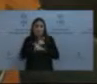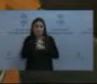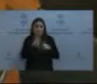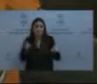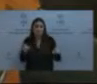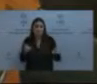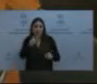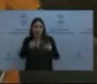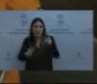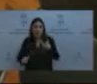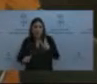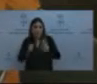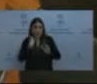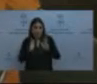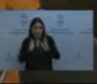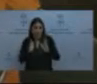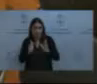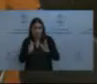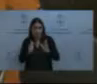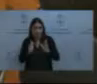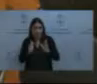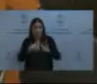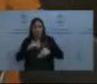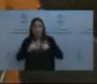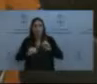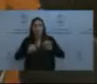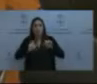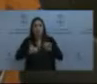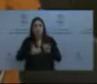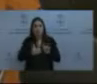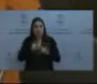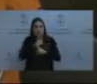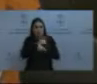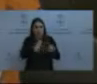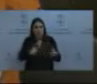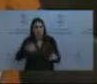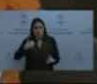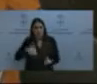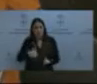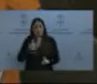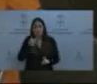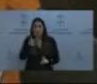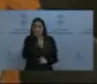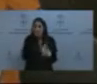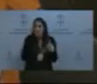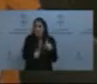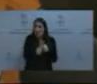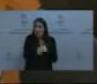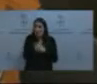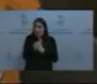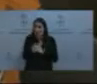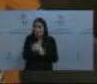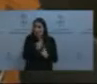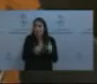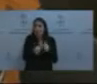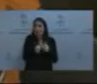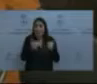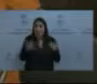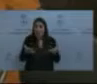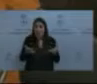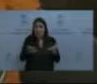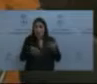los afectados el inicio del procedimiento. Lo hemos hecho marcando una prioridad. La prioridad es